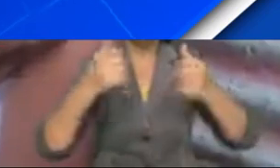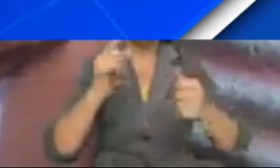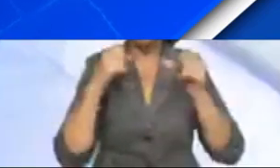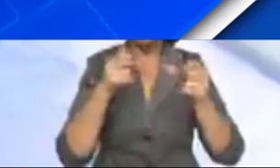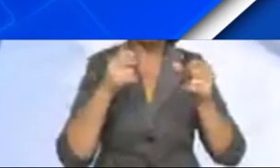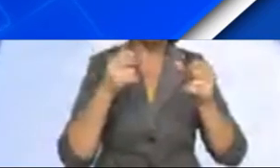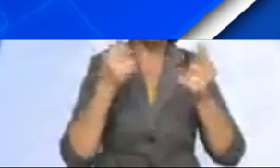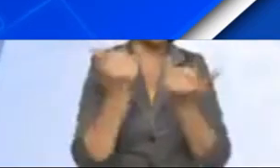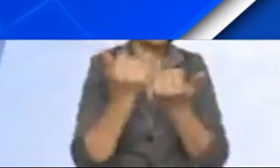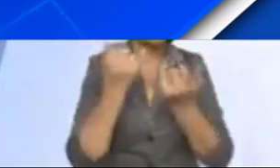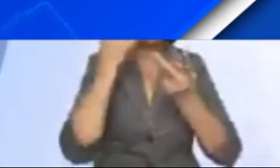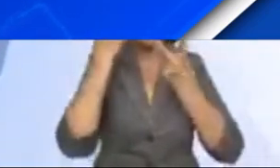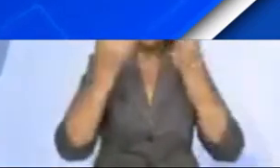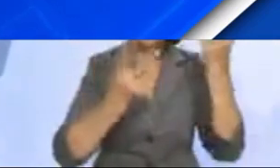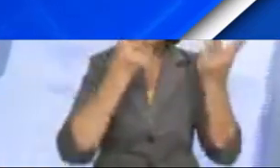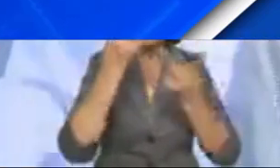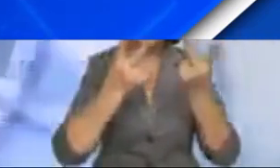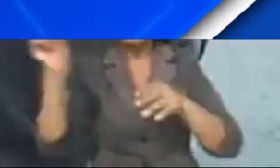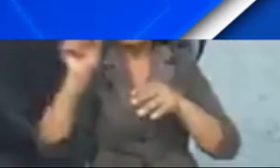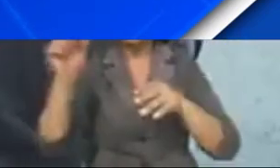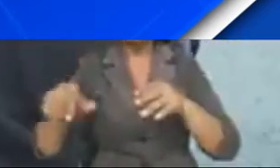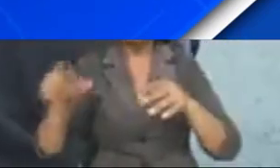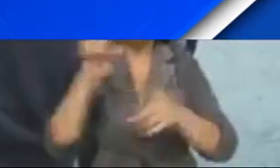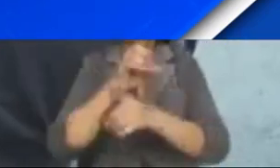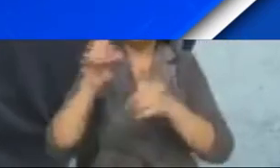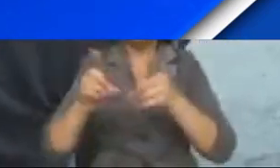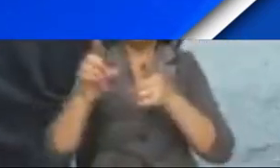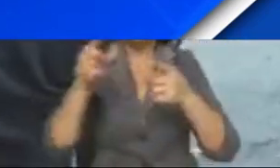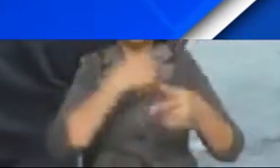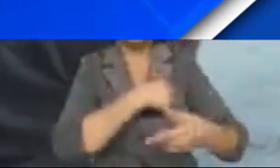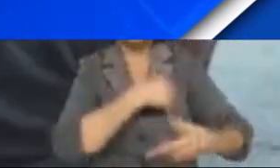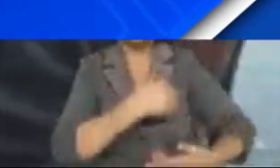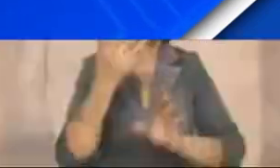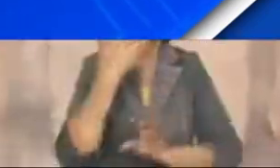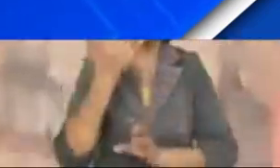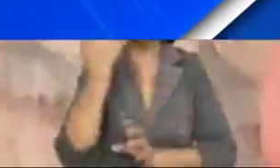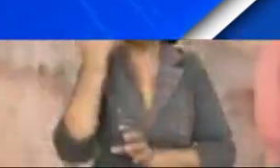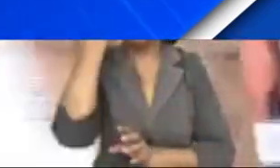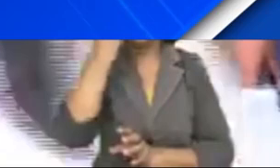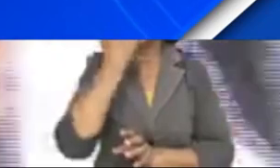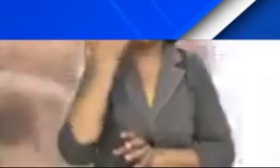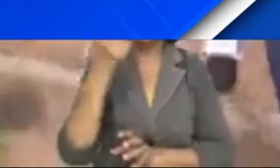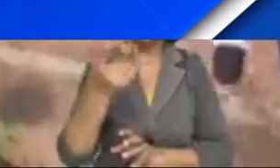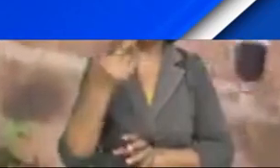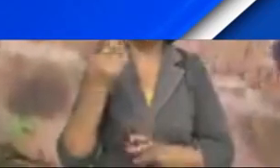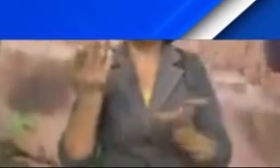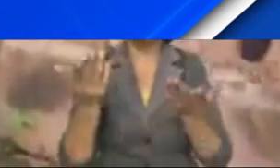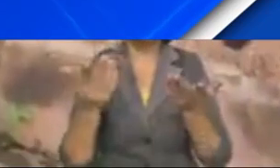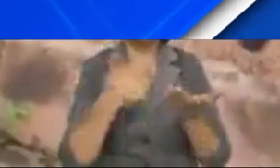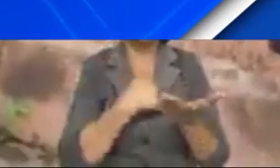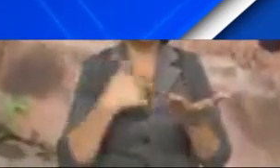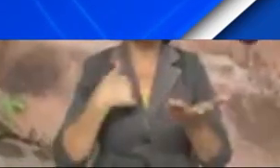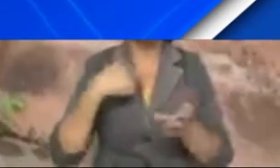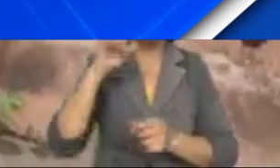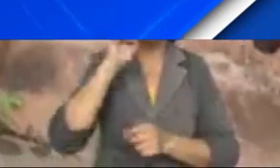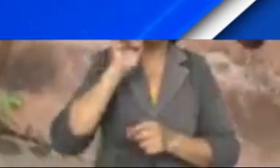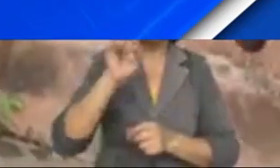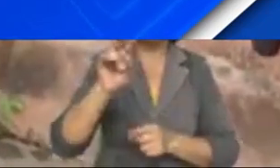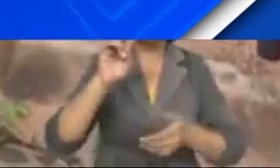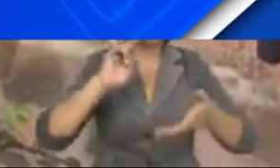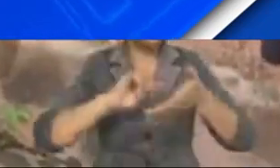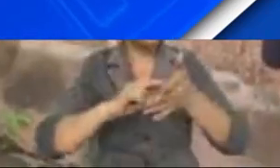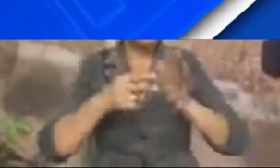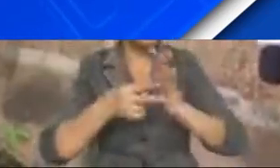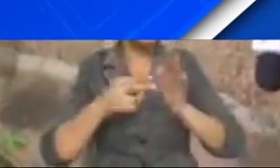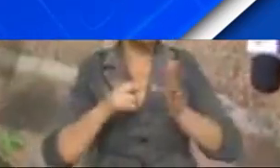cumplimiento ya del 75% y la población de 12 a 17, 86%. Estamos hablando de